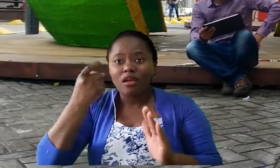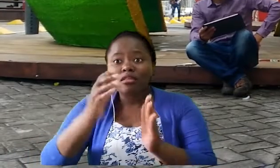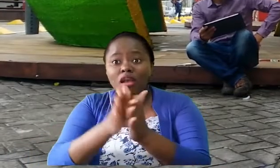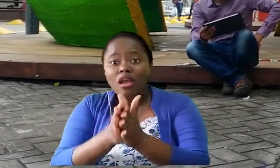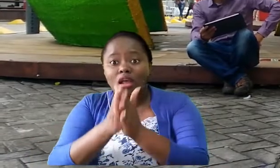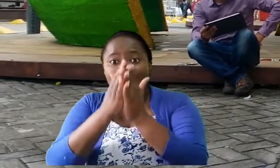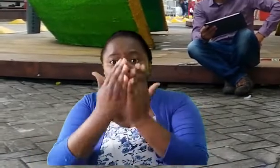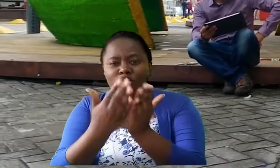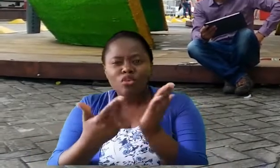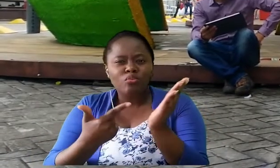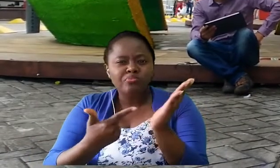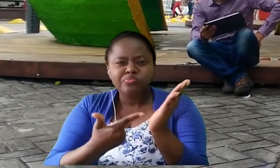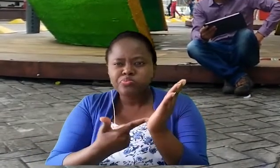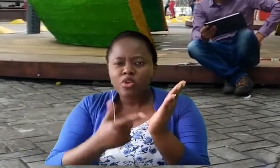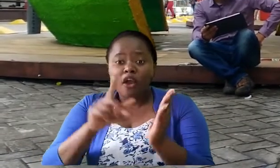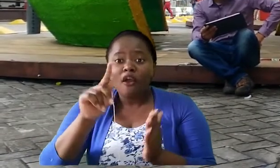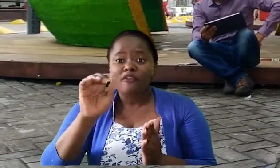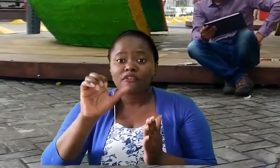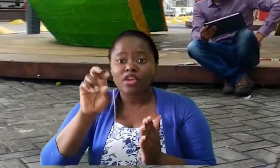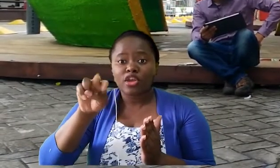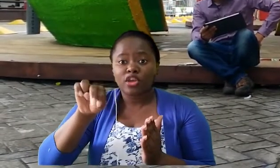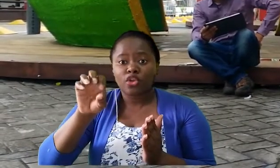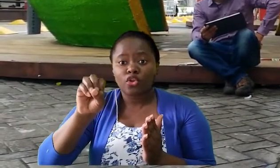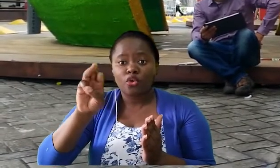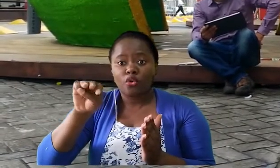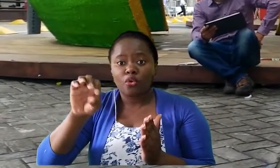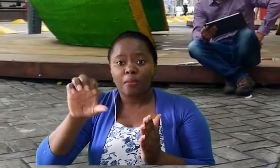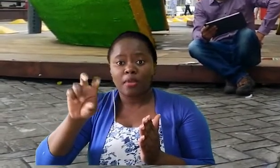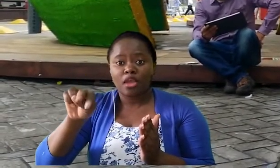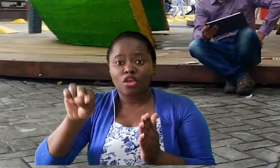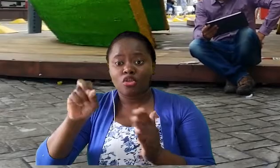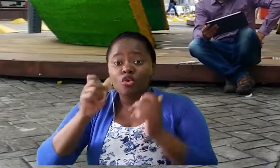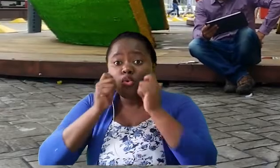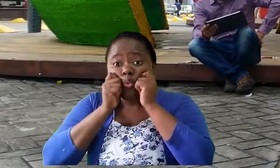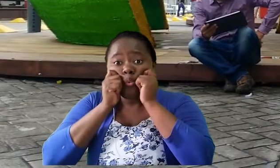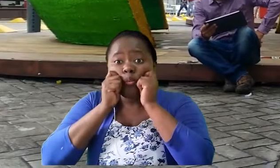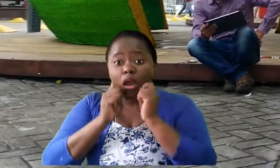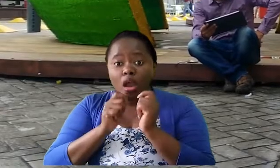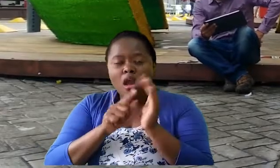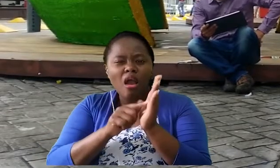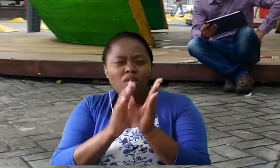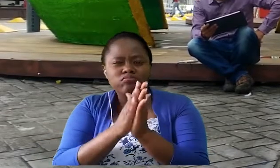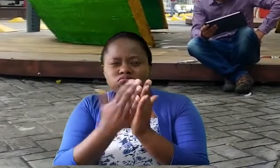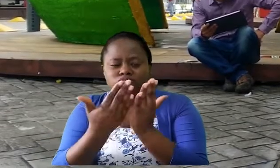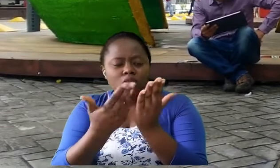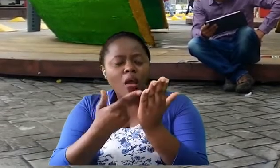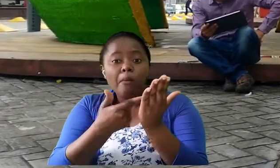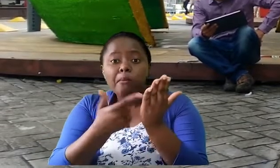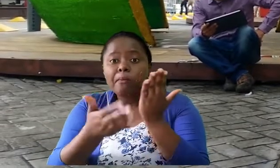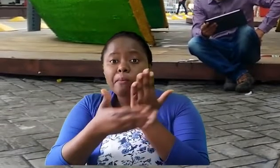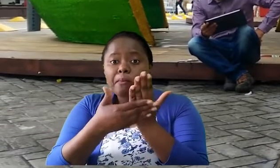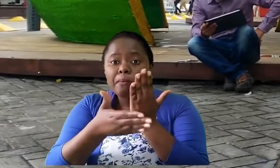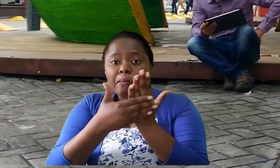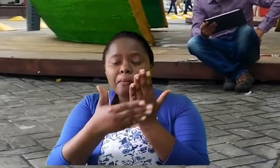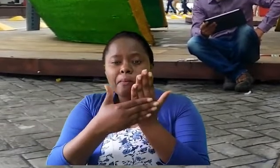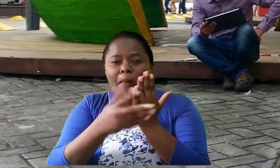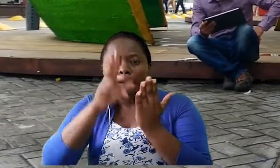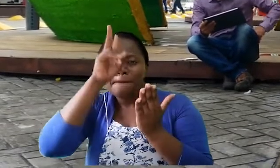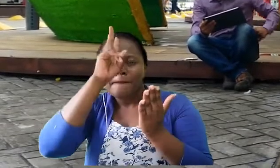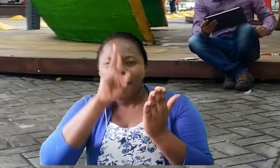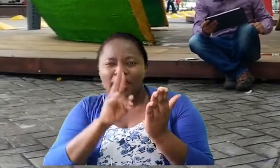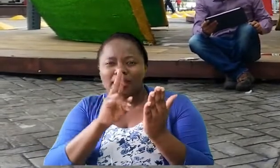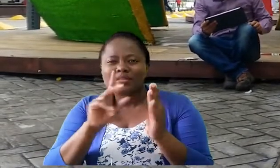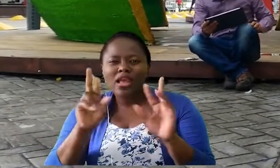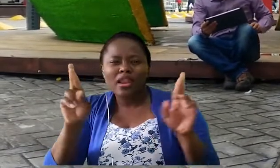podemos encontrar que este libro es considerado como un ensayo de teología natural que